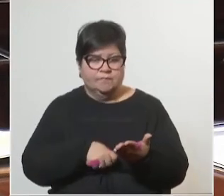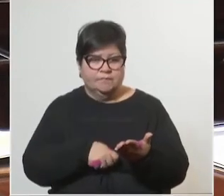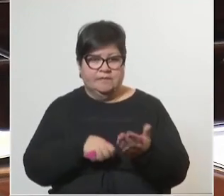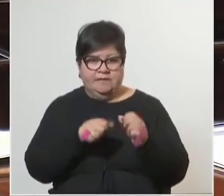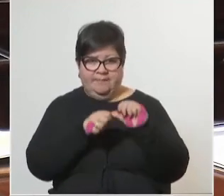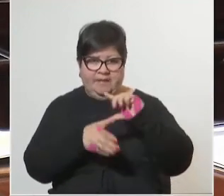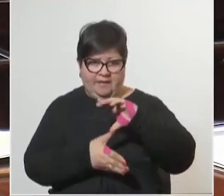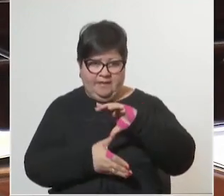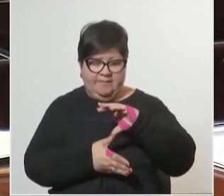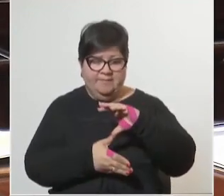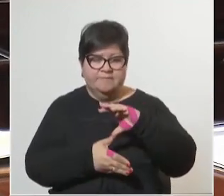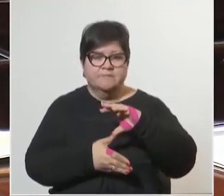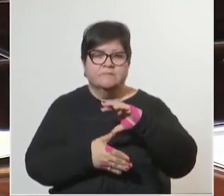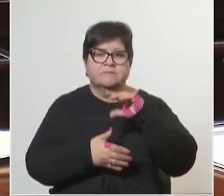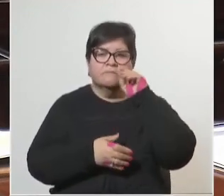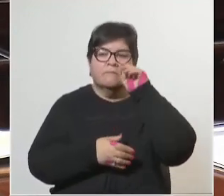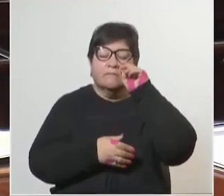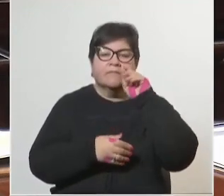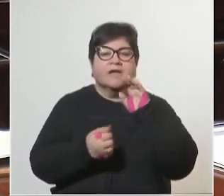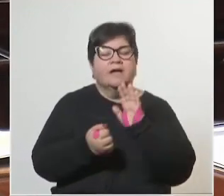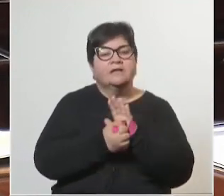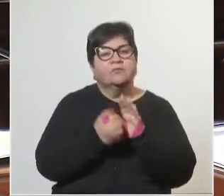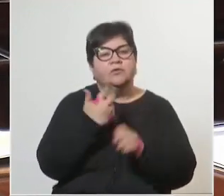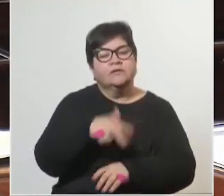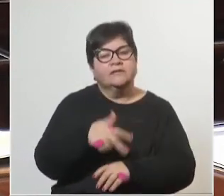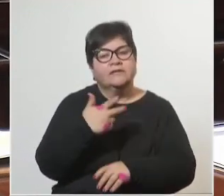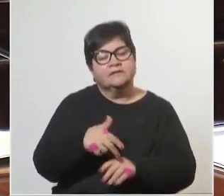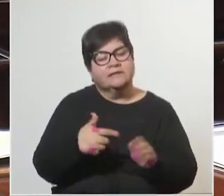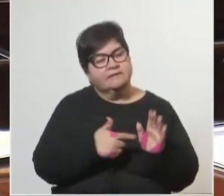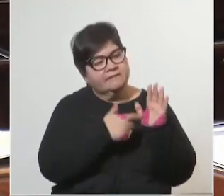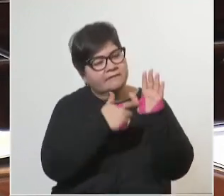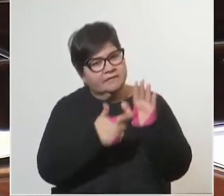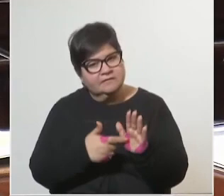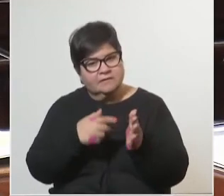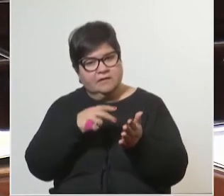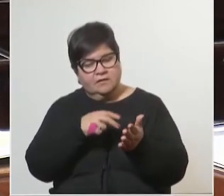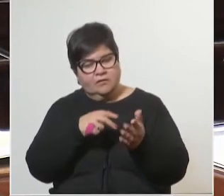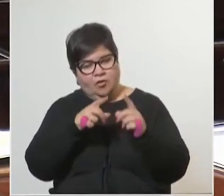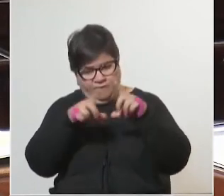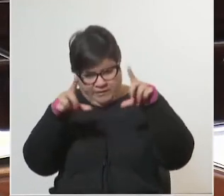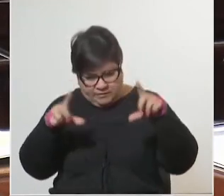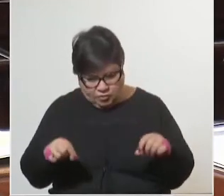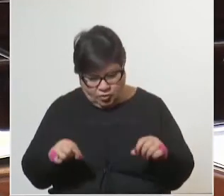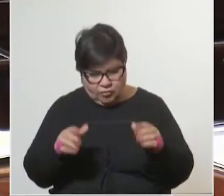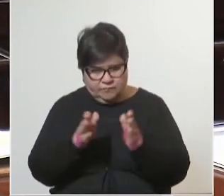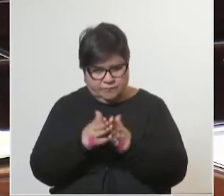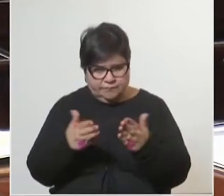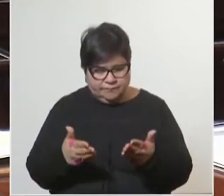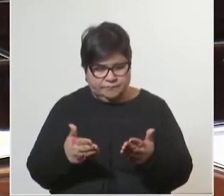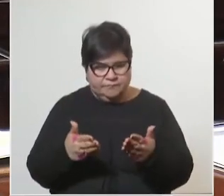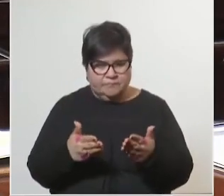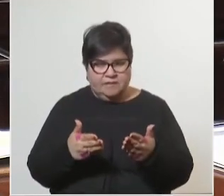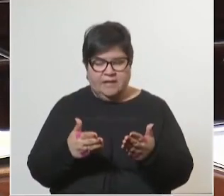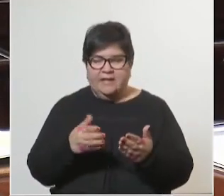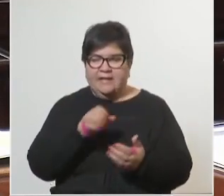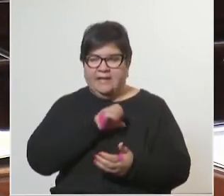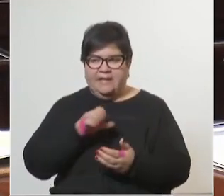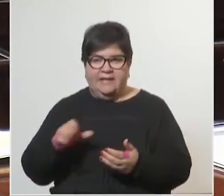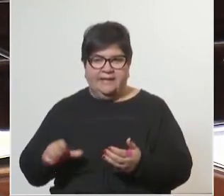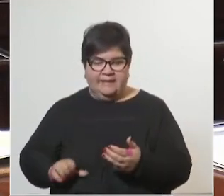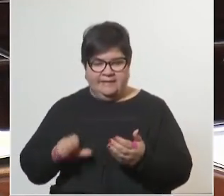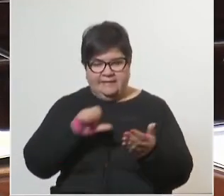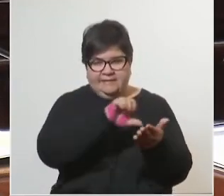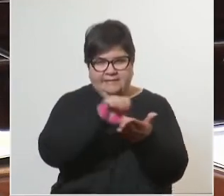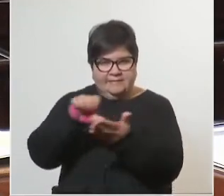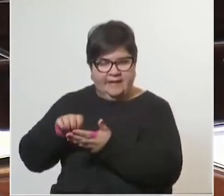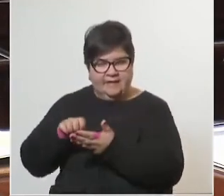nos interesa, en su artículo 13, la convención establece: los Estados partes garantizarán el acceso de la